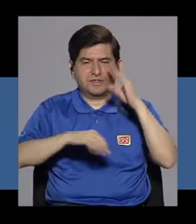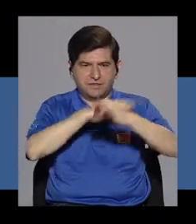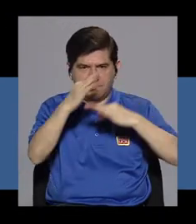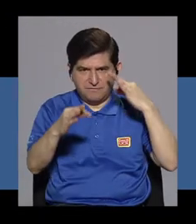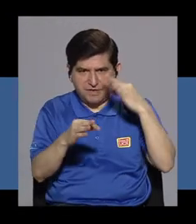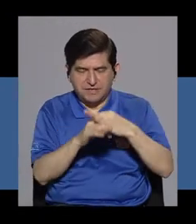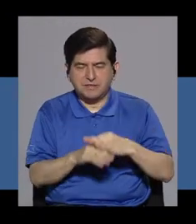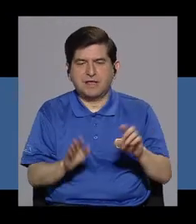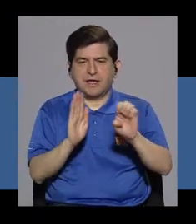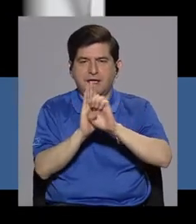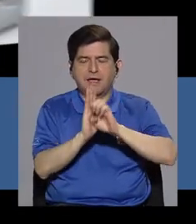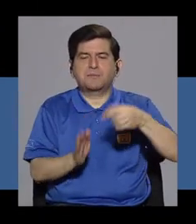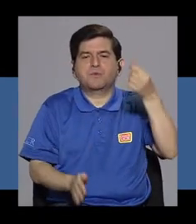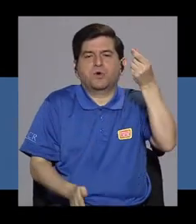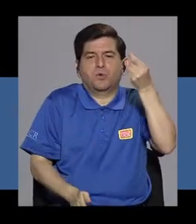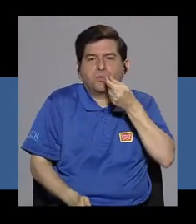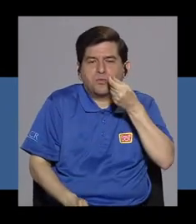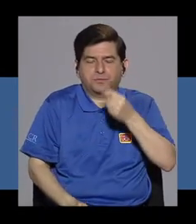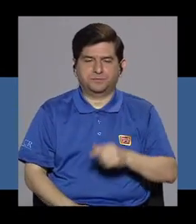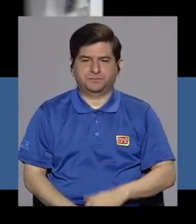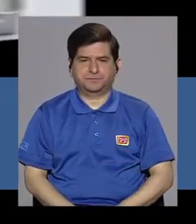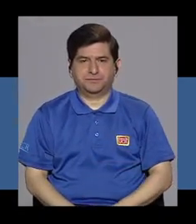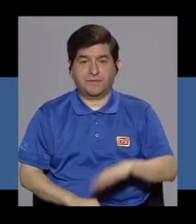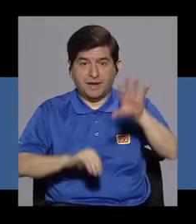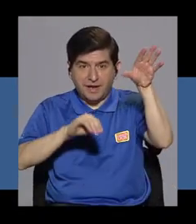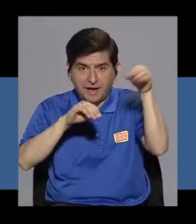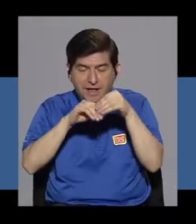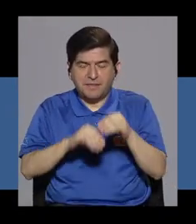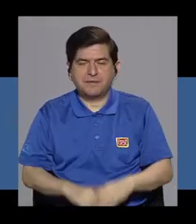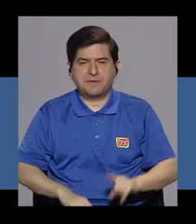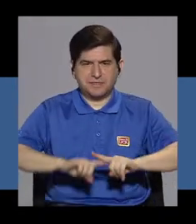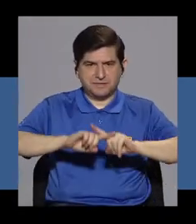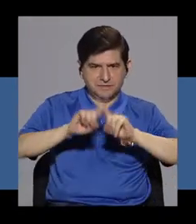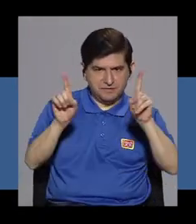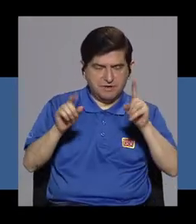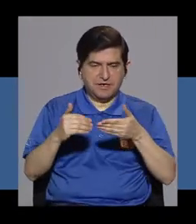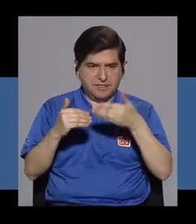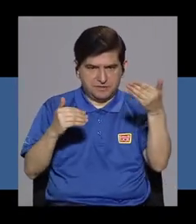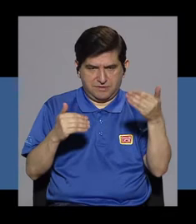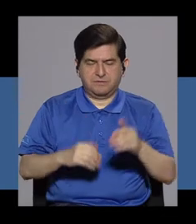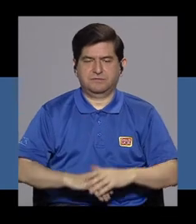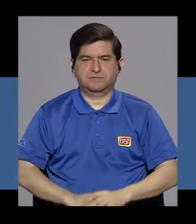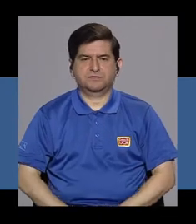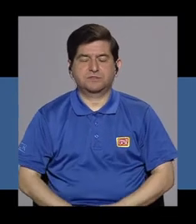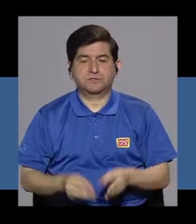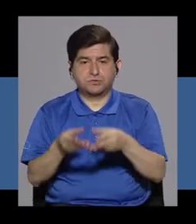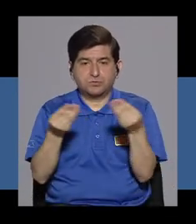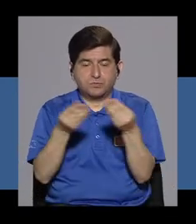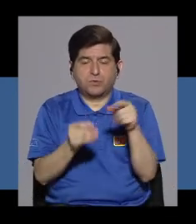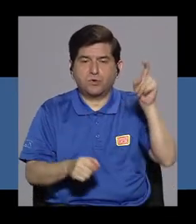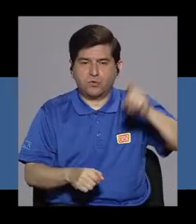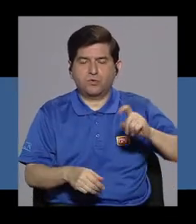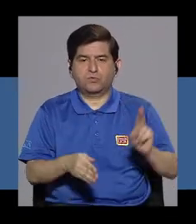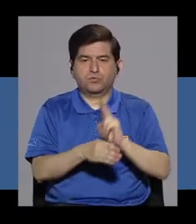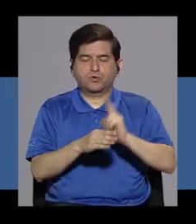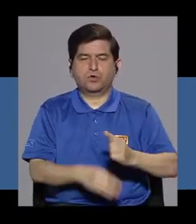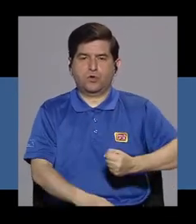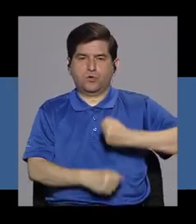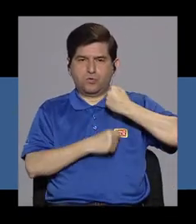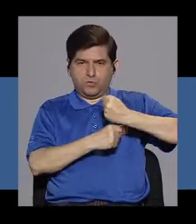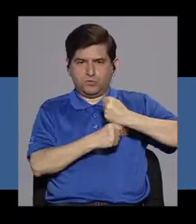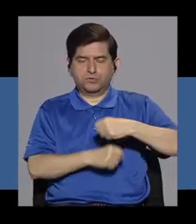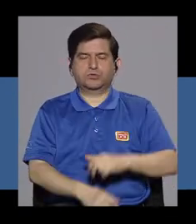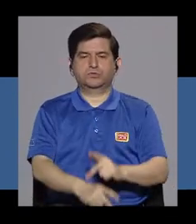como barómetros, manómetros, termómetros, entre otros. Además, se hace excepción de algunos artículos como